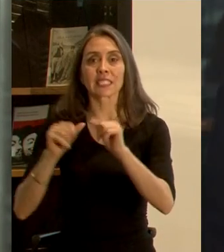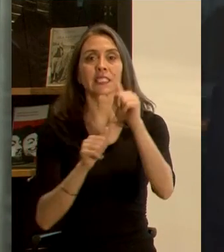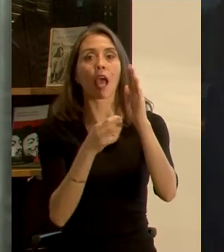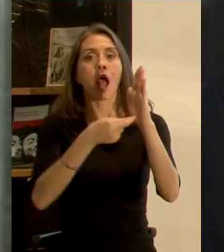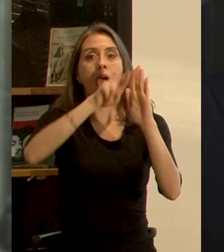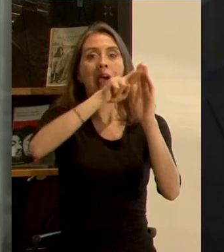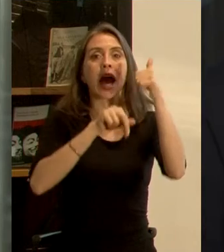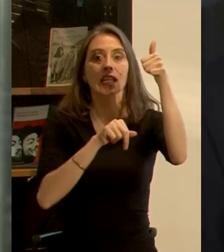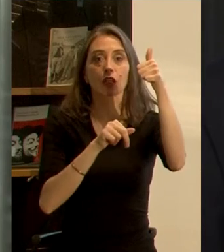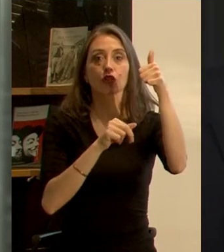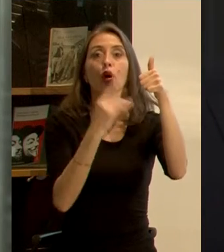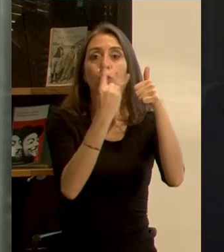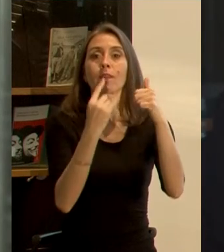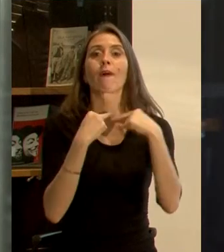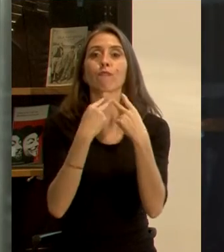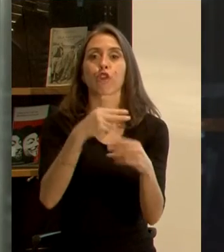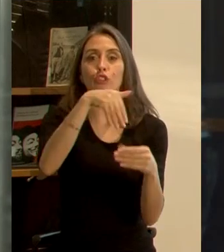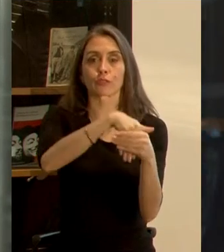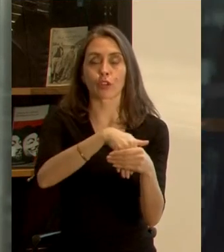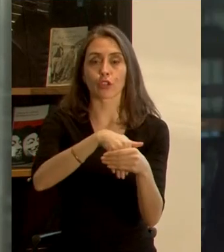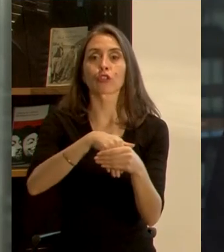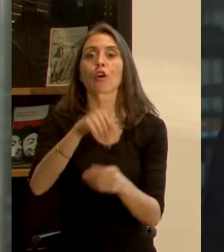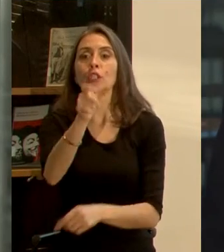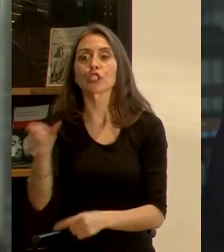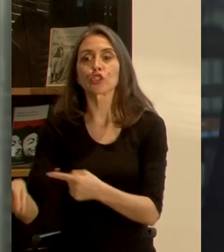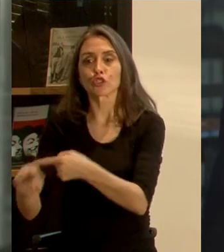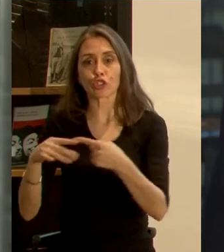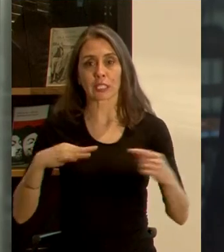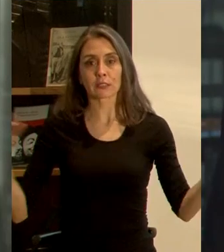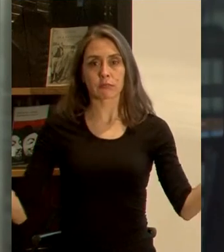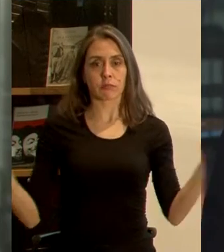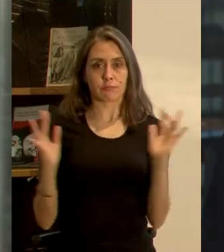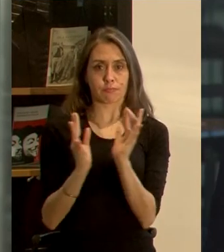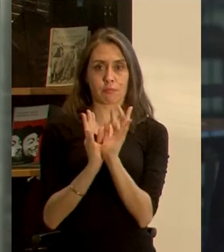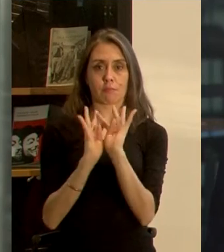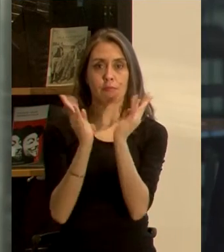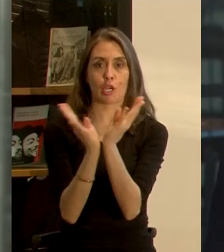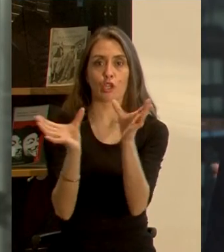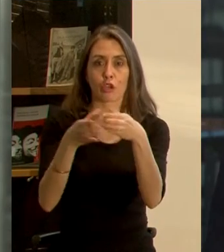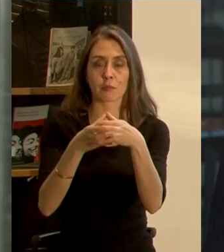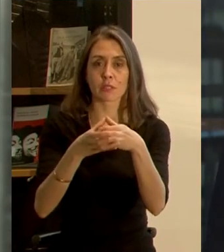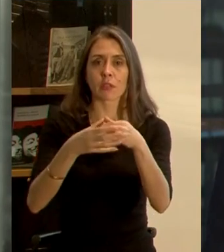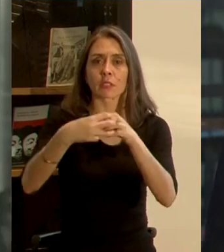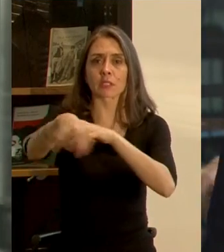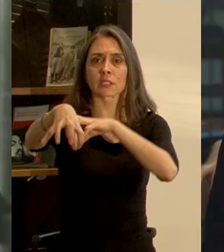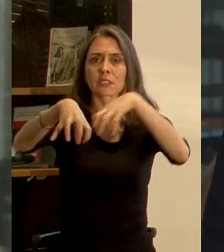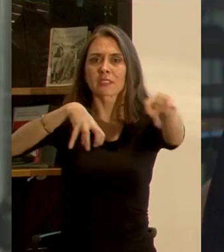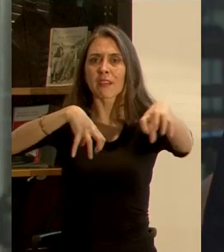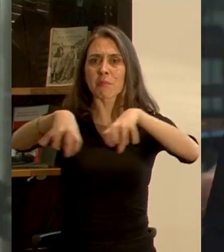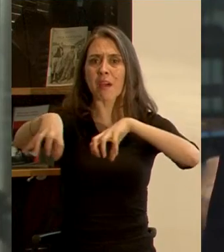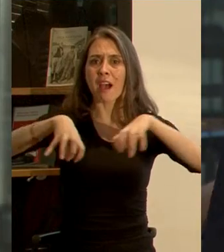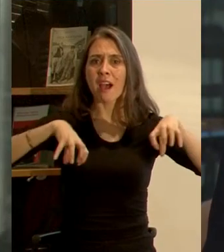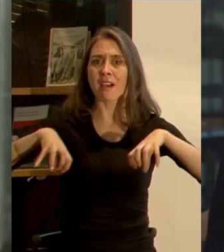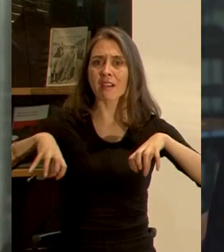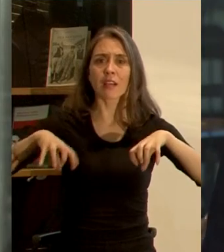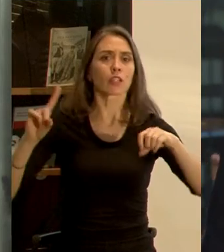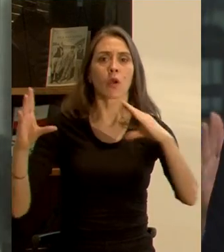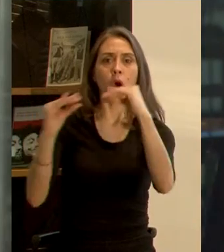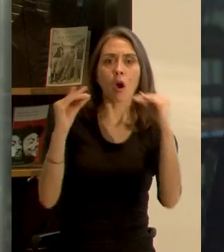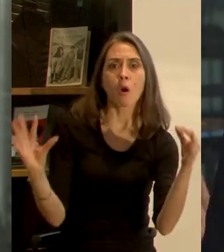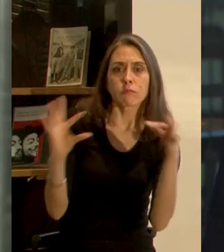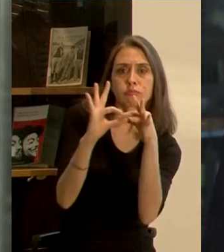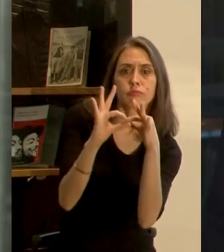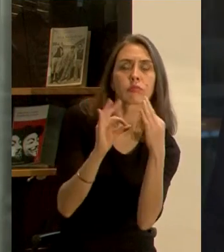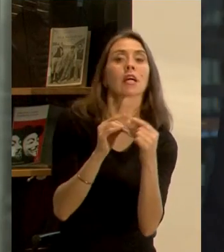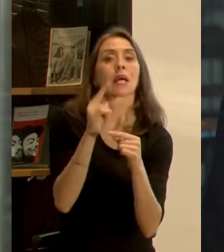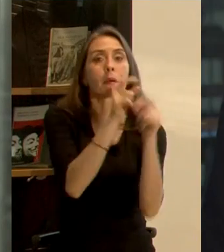universidad, y tienen derecho a voz y a voto, y los miembros de la sociedad civil. Y eso une mundos que están separados, une mundos que no dialogan, los